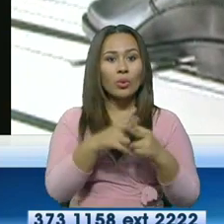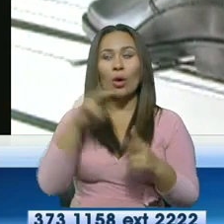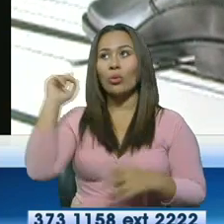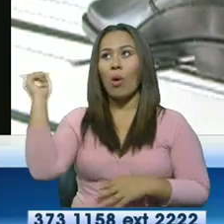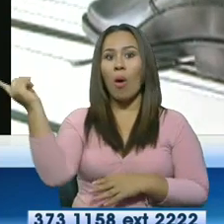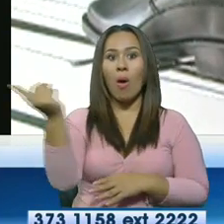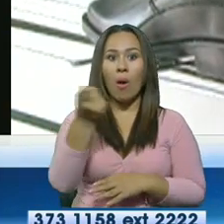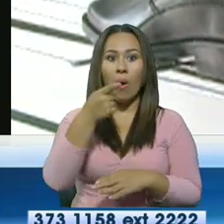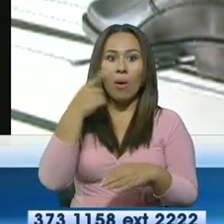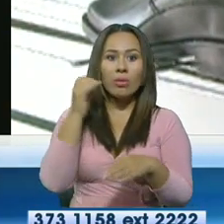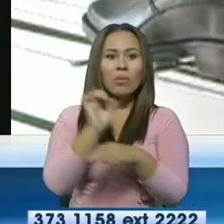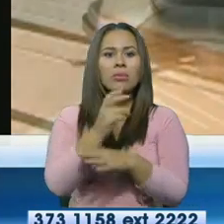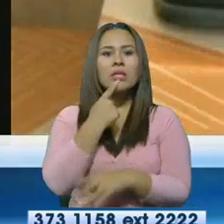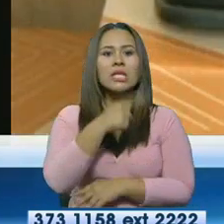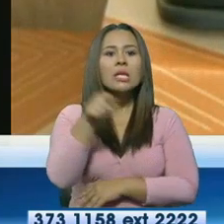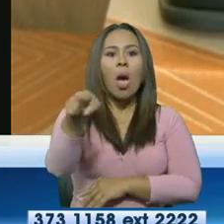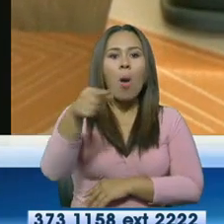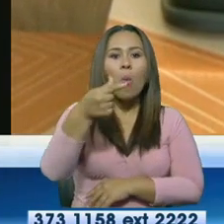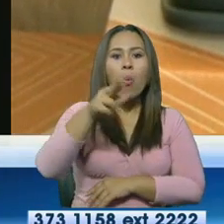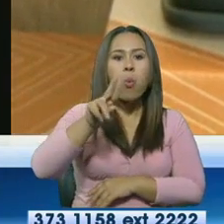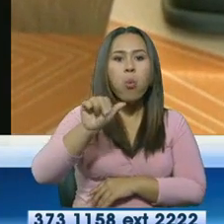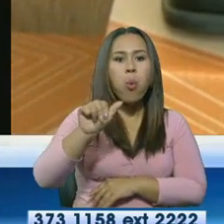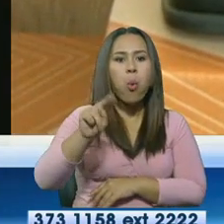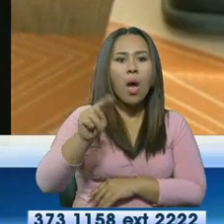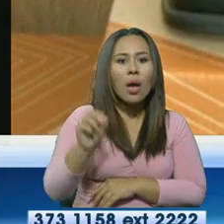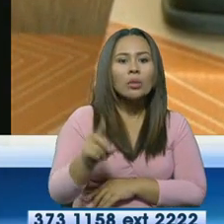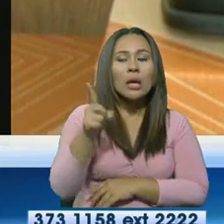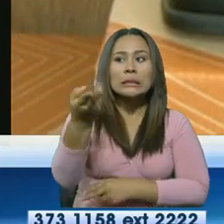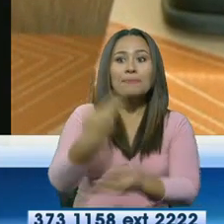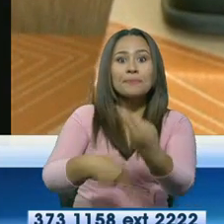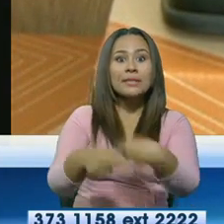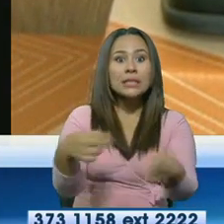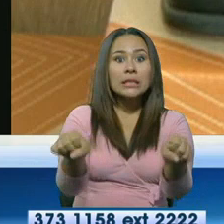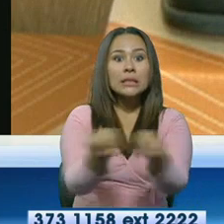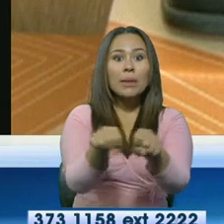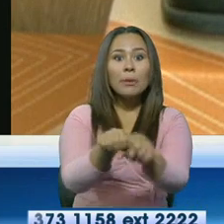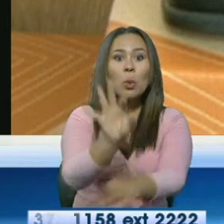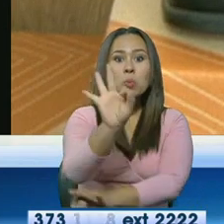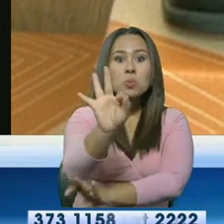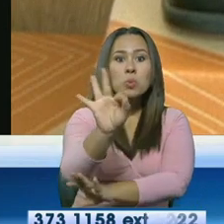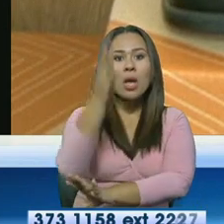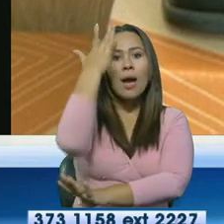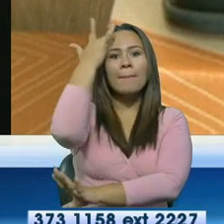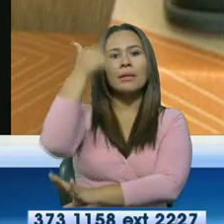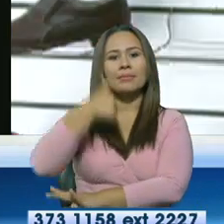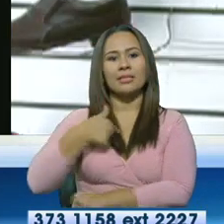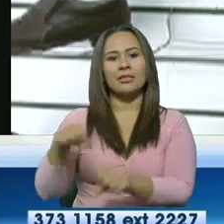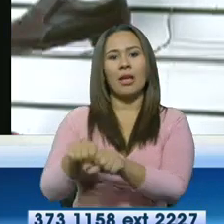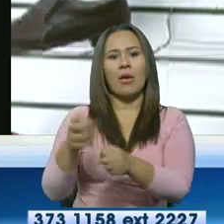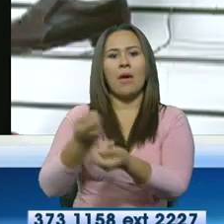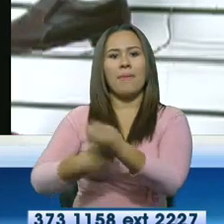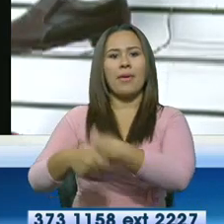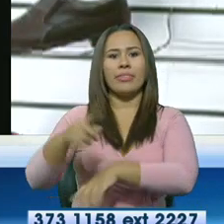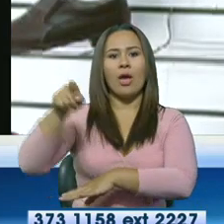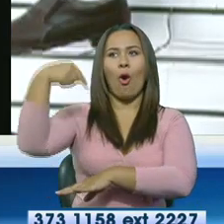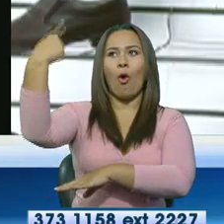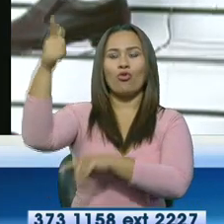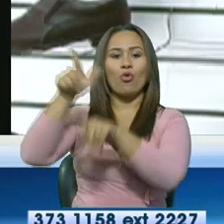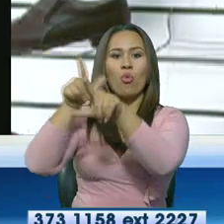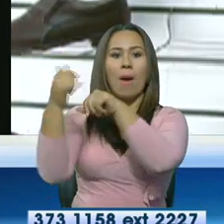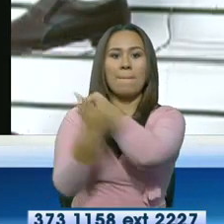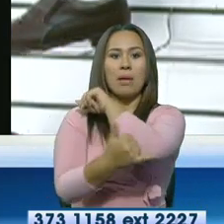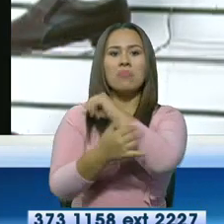nacional, reconocido también en nivel internacional. ¿Por qué? Porque nuestro trabajo ha salido fuera de nuestras fronteras,